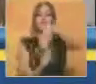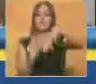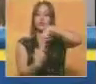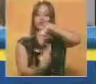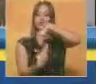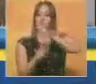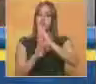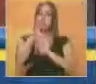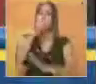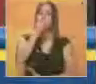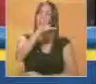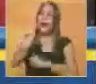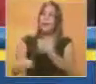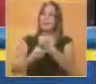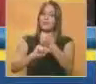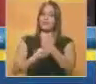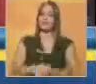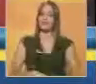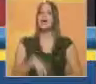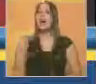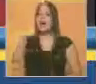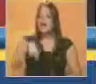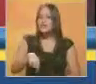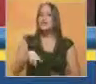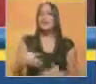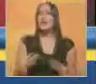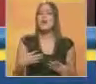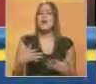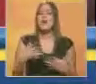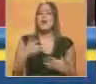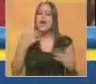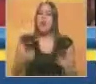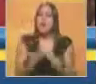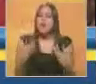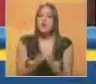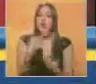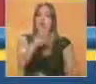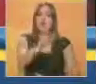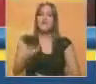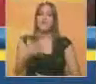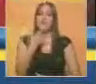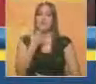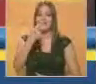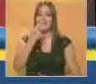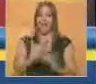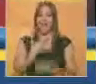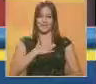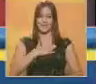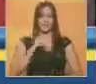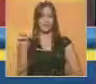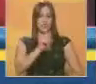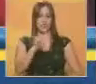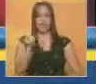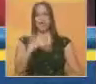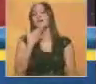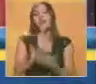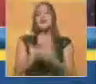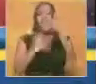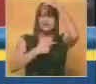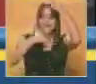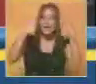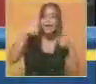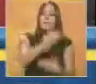revolucionario. Acá los logros que hoy exhibimos son gracias a la lucha de un pueblo, no es gracias a Jonathan Marín. Y lo que hoy Guanta es gracias a Hugo Chávez,